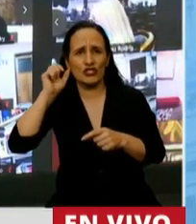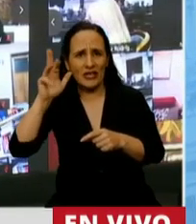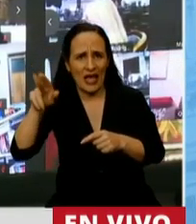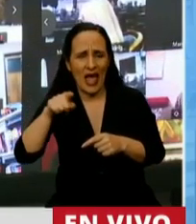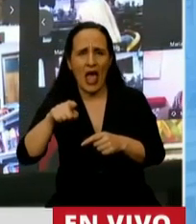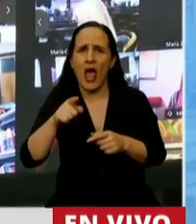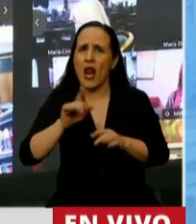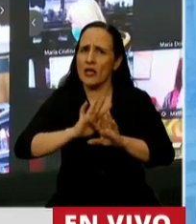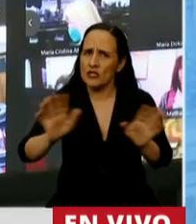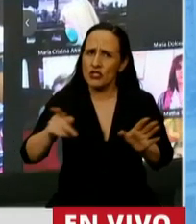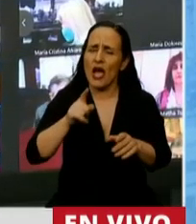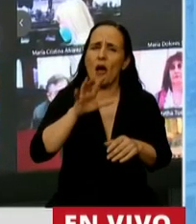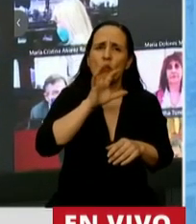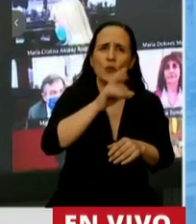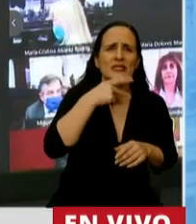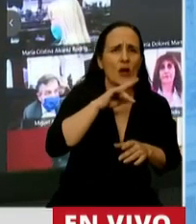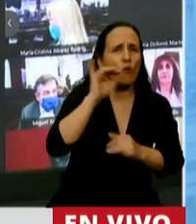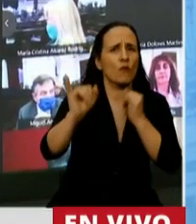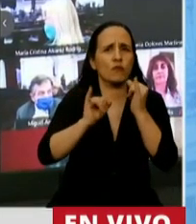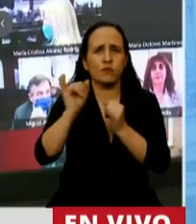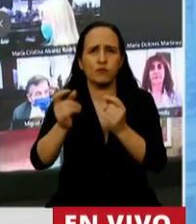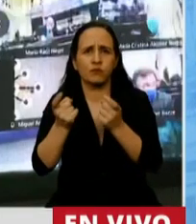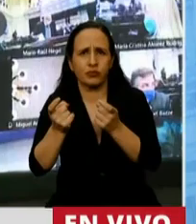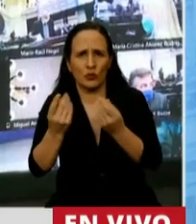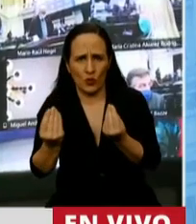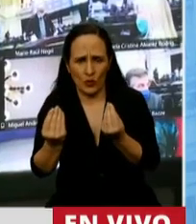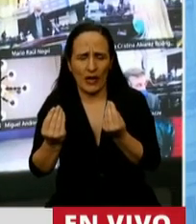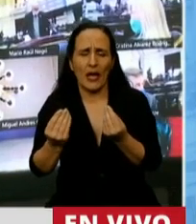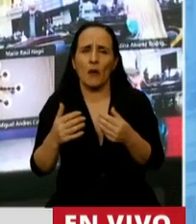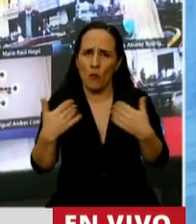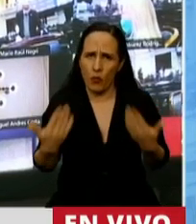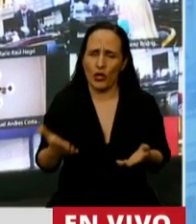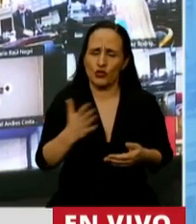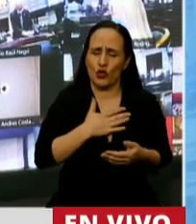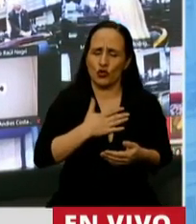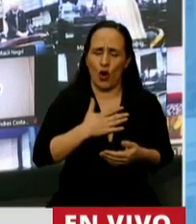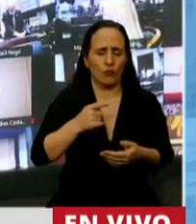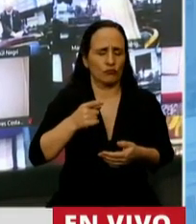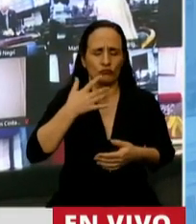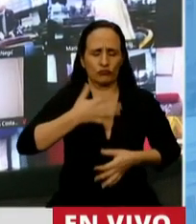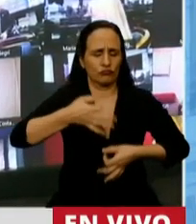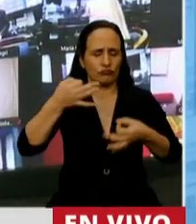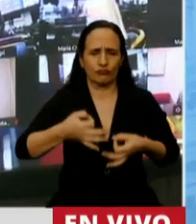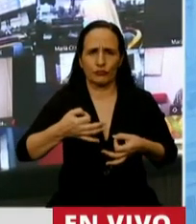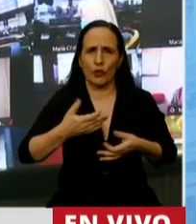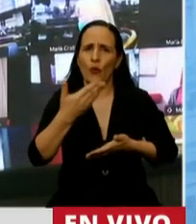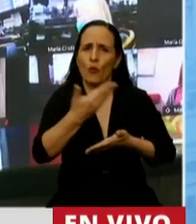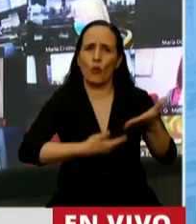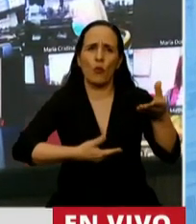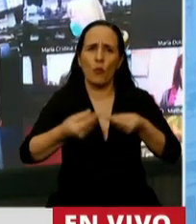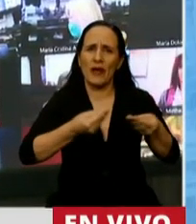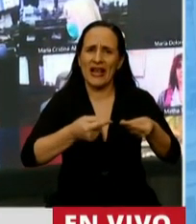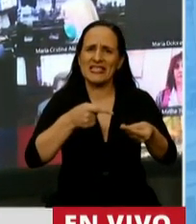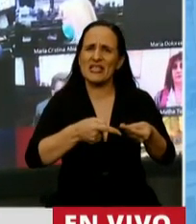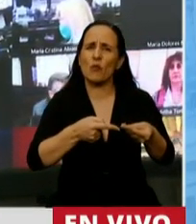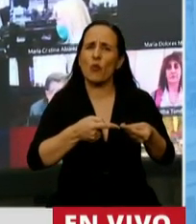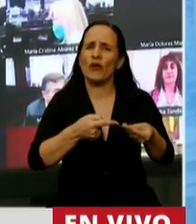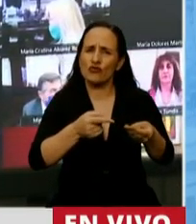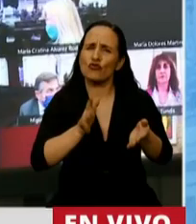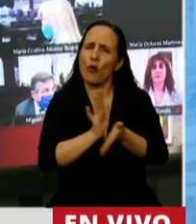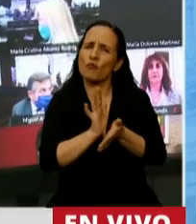esto quiero destacar la predisposición del presidente de la Cámara, del presidente de la Comisión, Carlos Heller, y